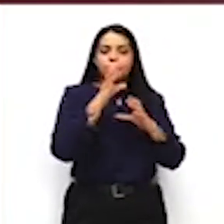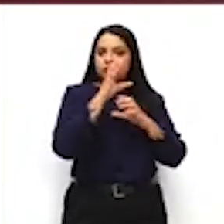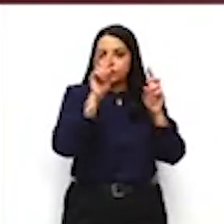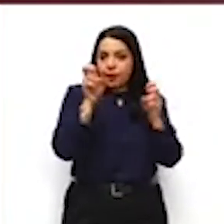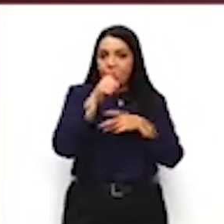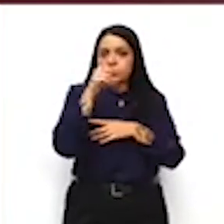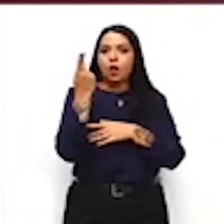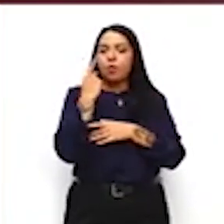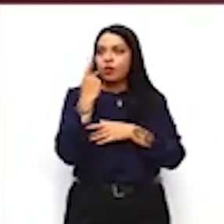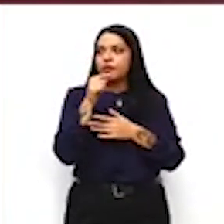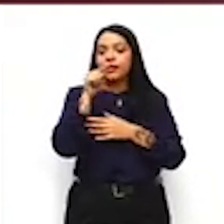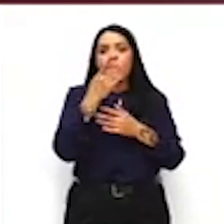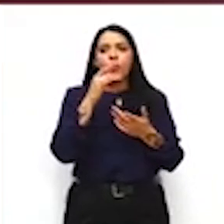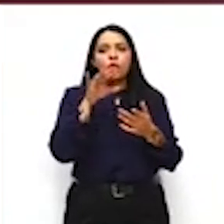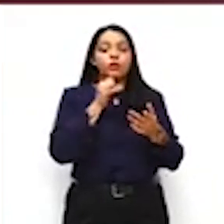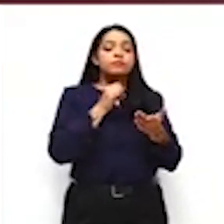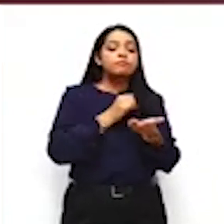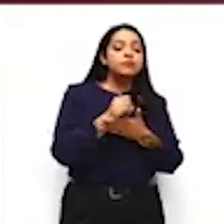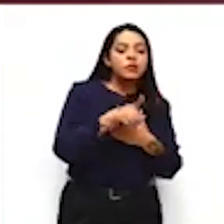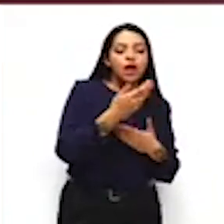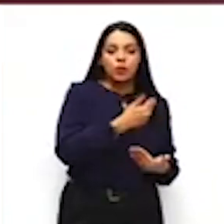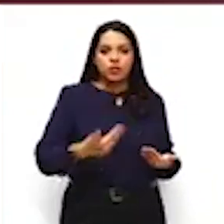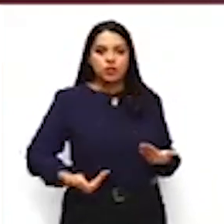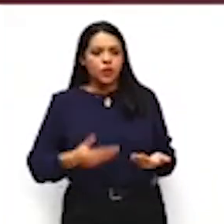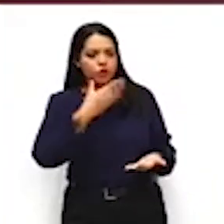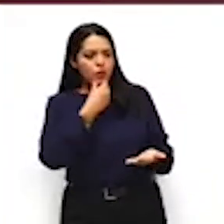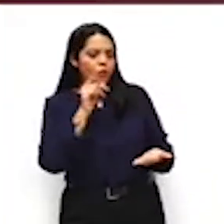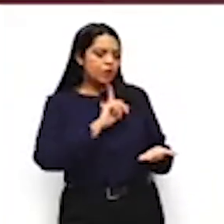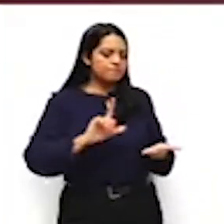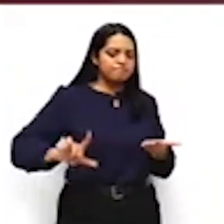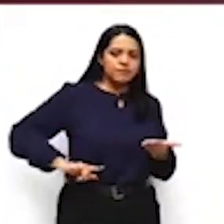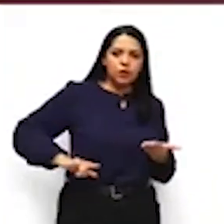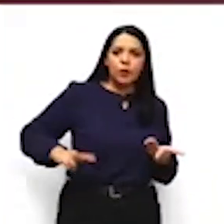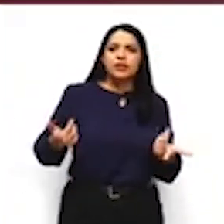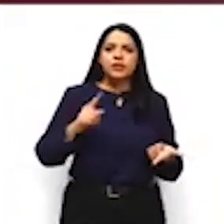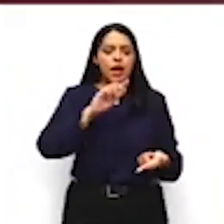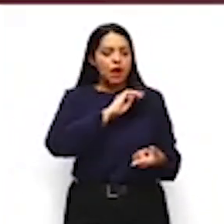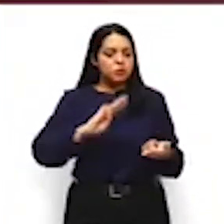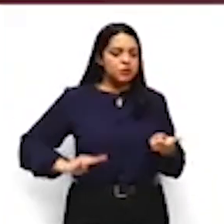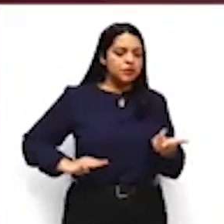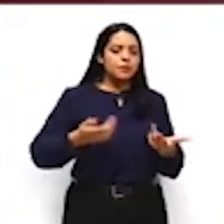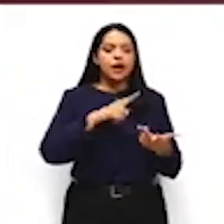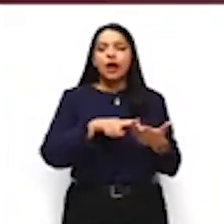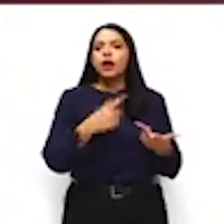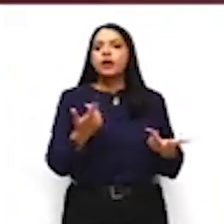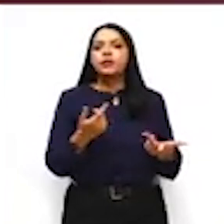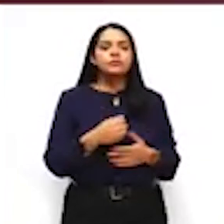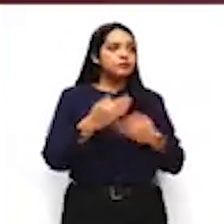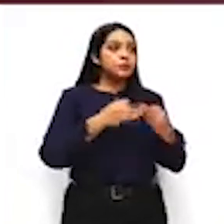se elige al presidente, a la presidenta, al gobernador, al presidente municipal, que